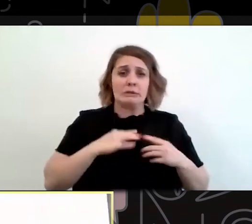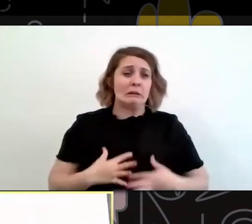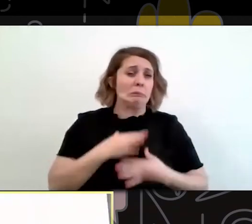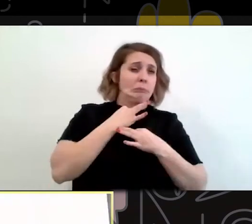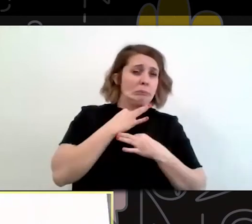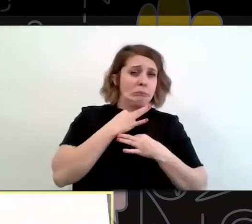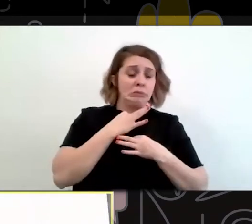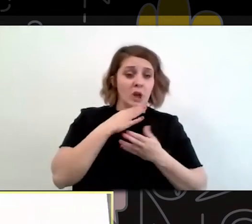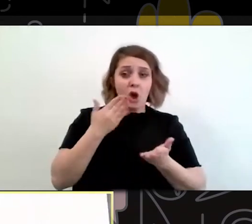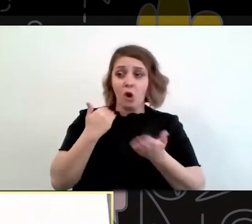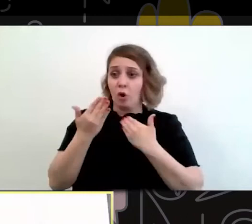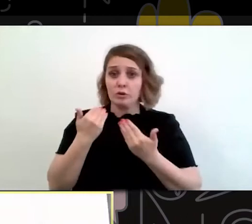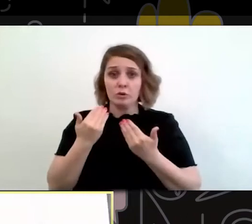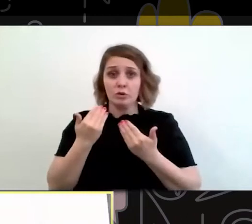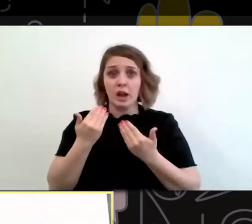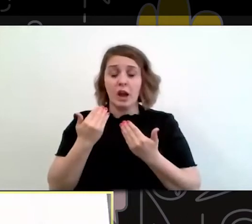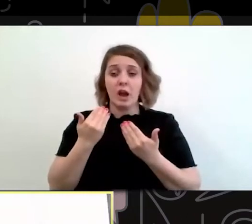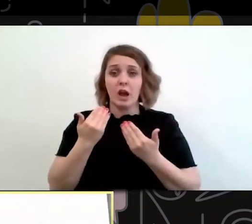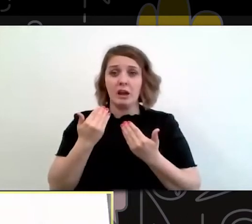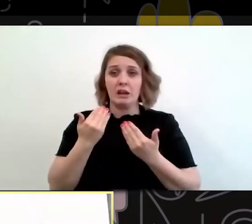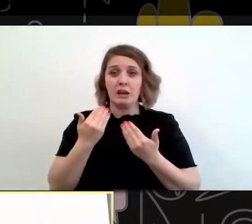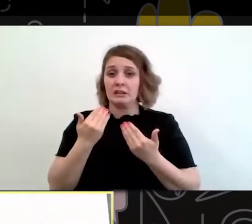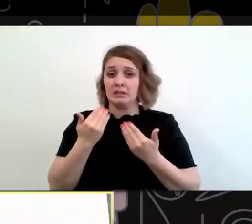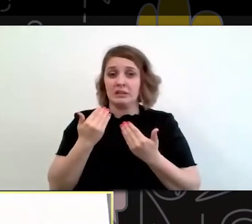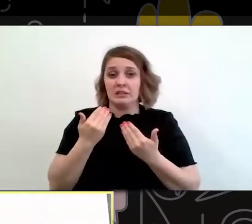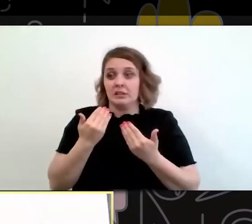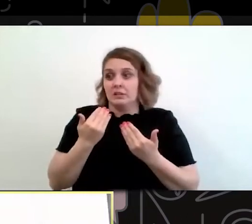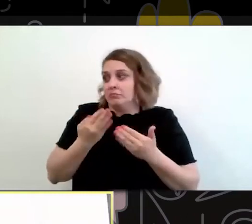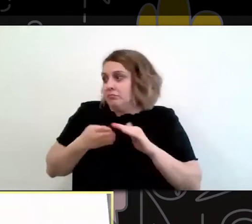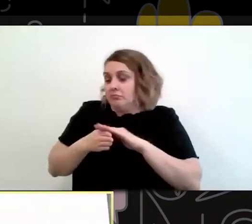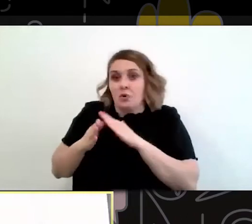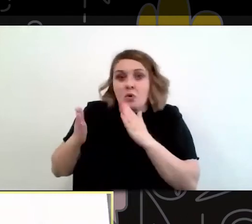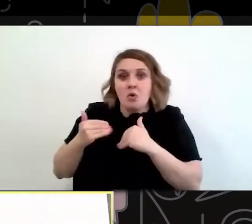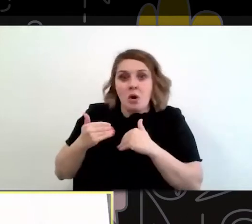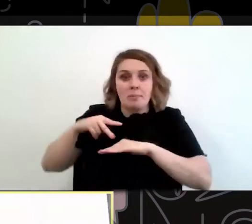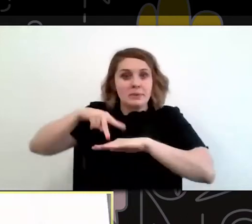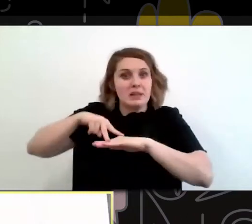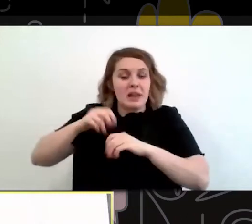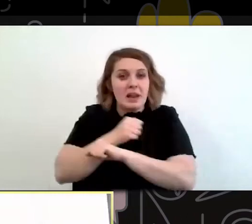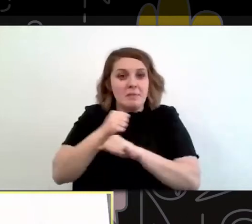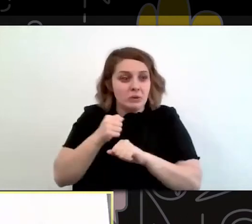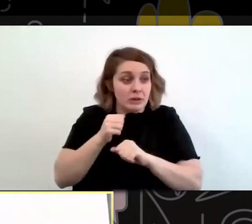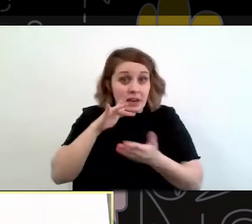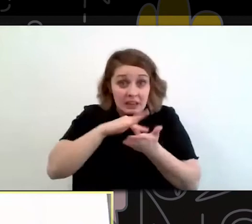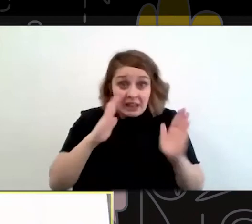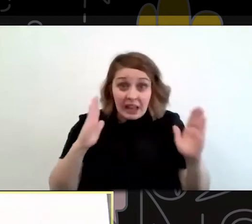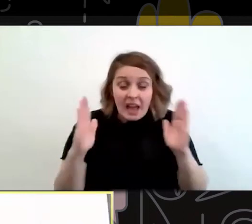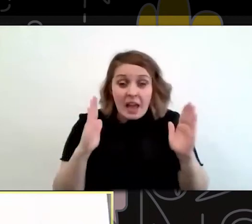las consultas estaban totalmente, no teníamos acceso a consultas presenciales. Yo creo que los pacientes